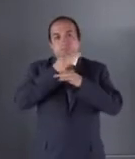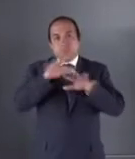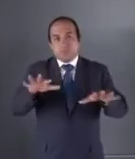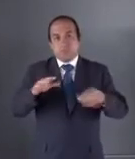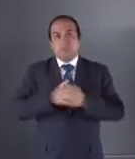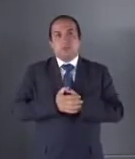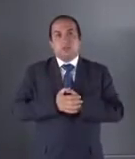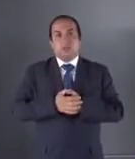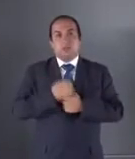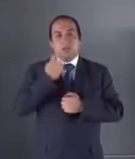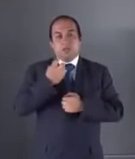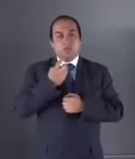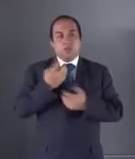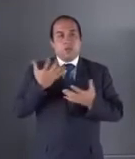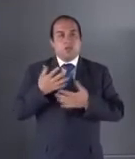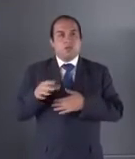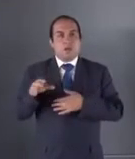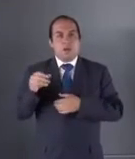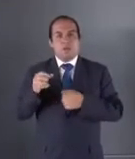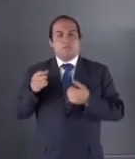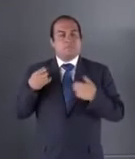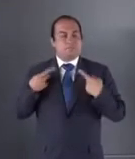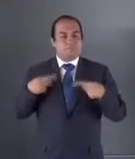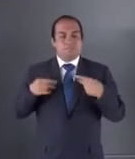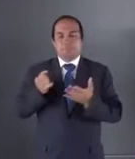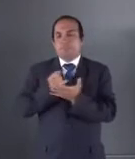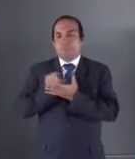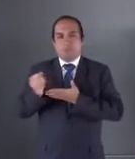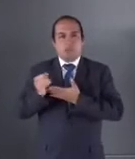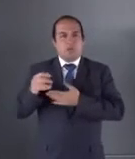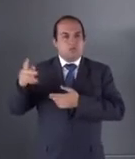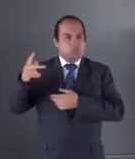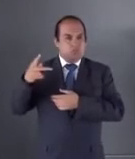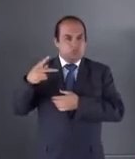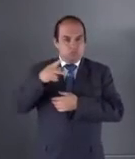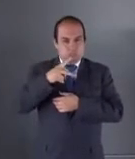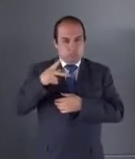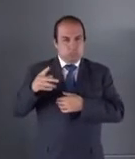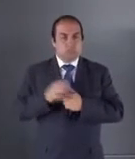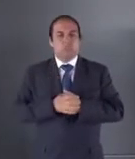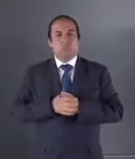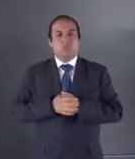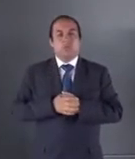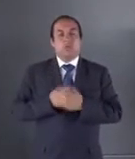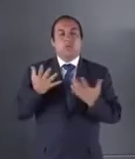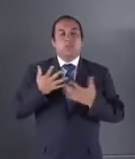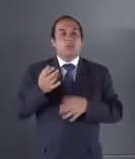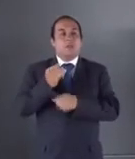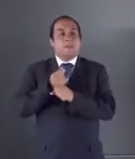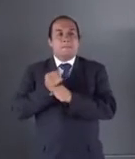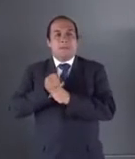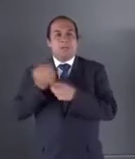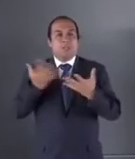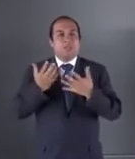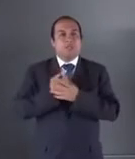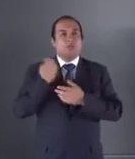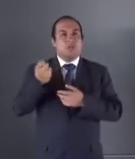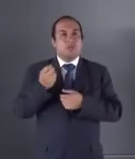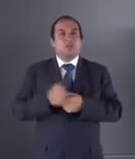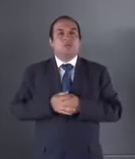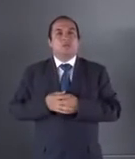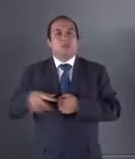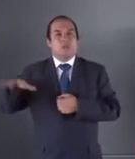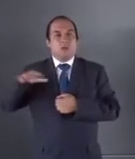supuesto, totalmente voluntario y a partir de este protocolo de investigación que se realiza con estas